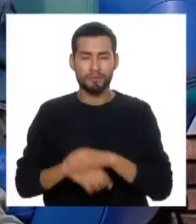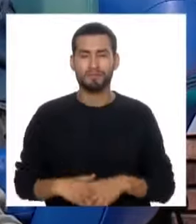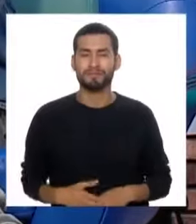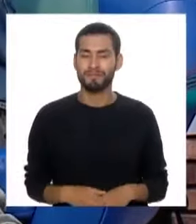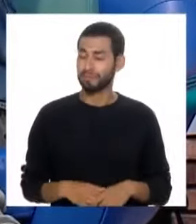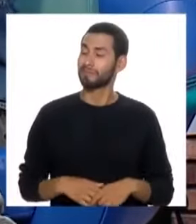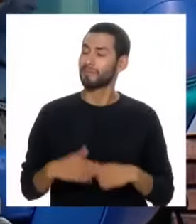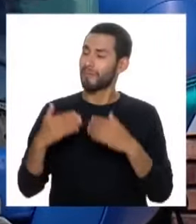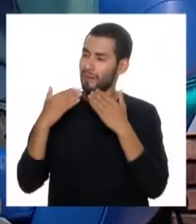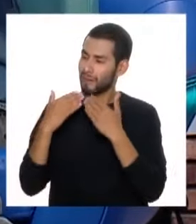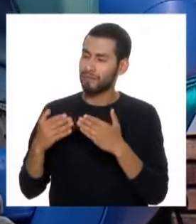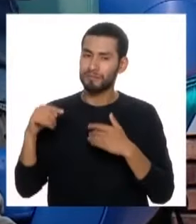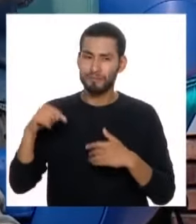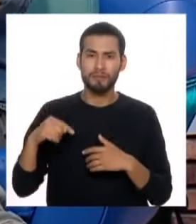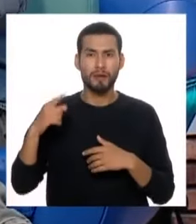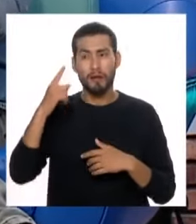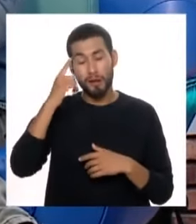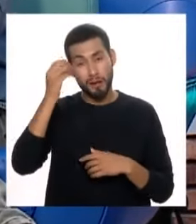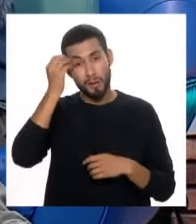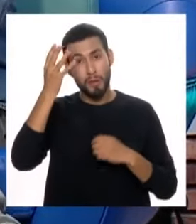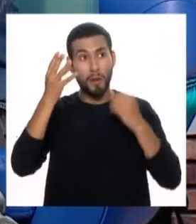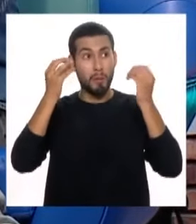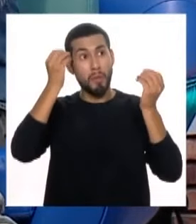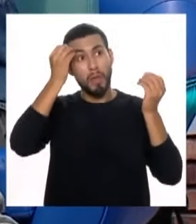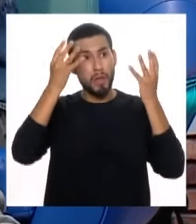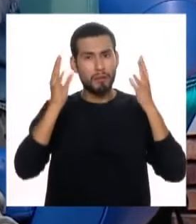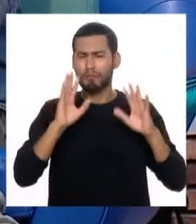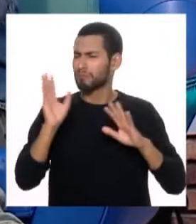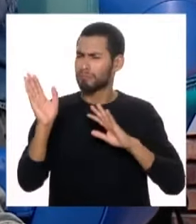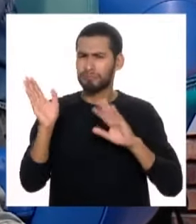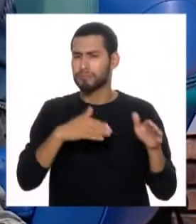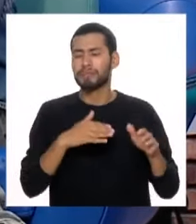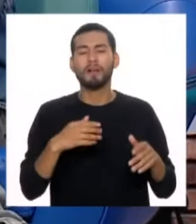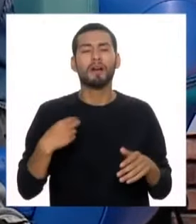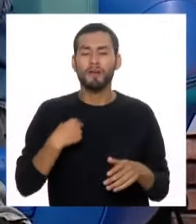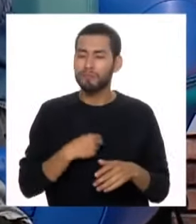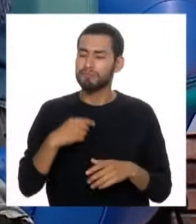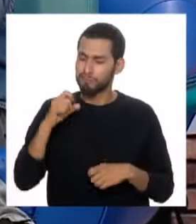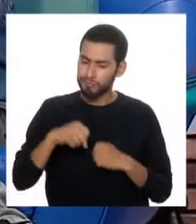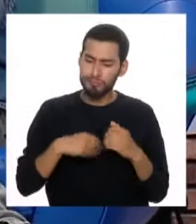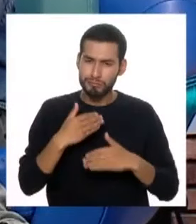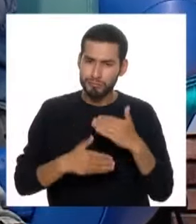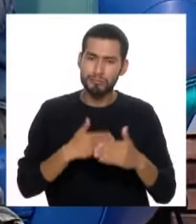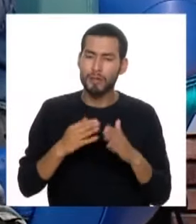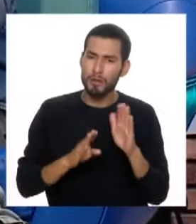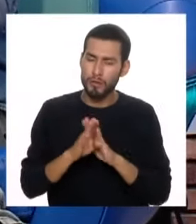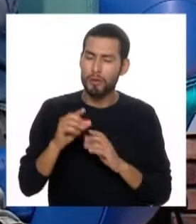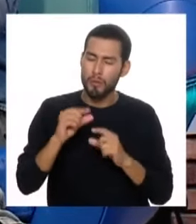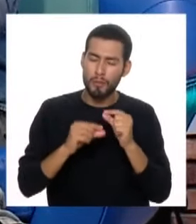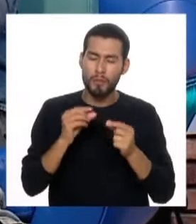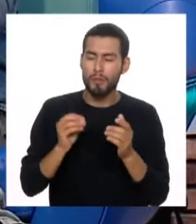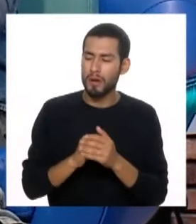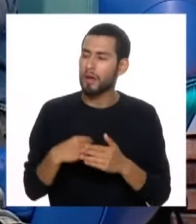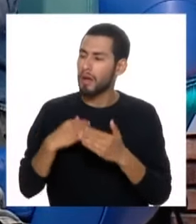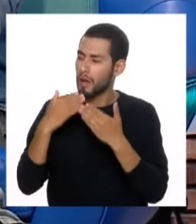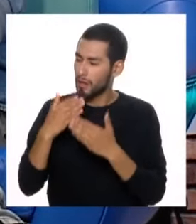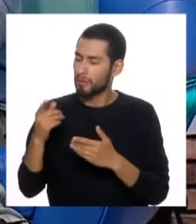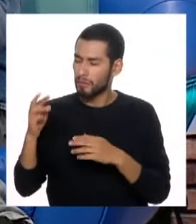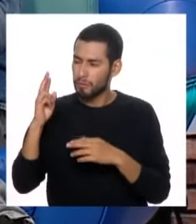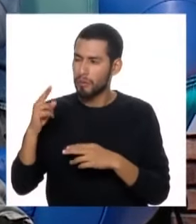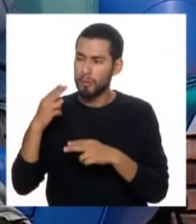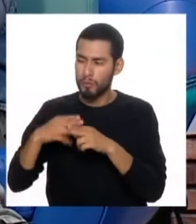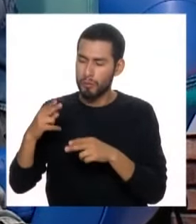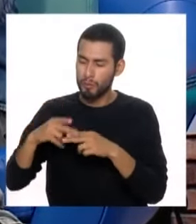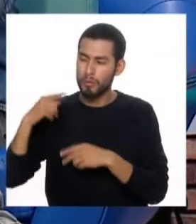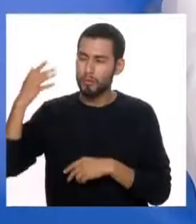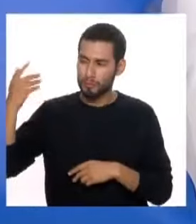que es momento de romper los paradigmas que tenemos y es momento de desarrollarnos un poquito más. Muchísimas gracias. Esperamos tenerlo muy